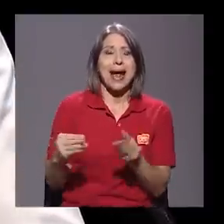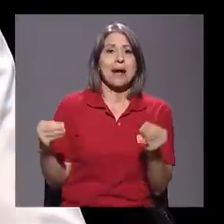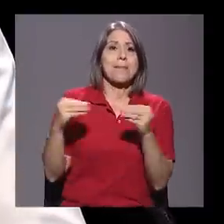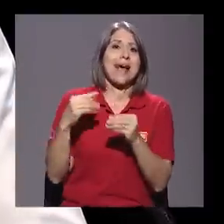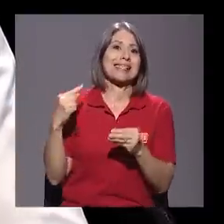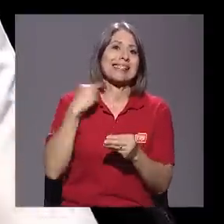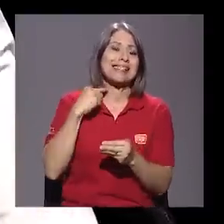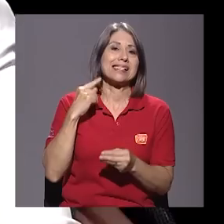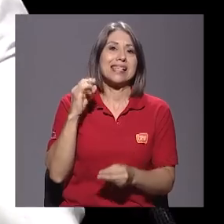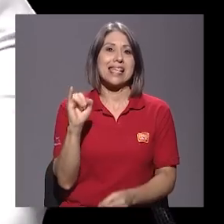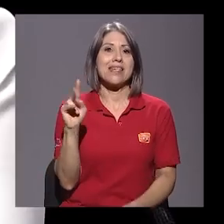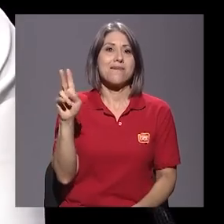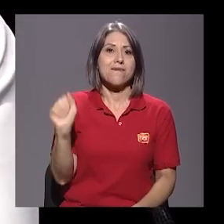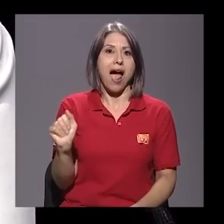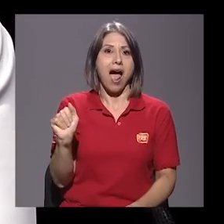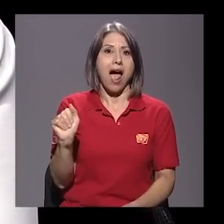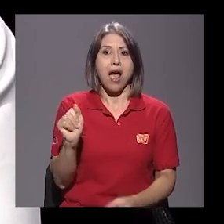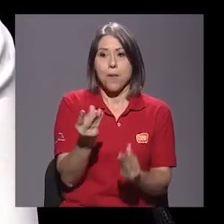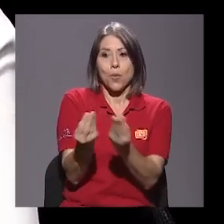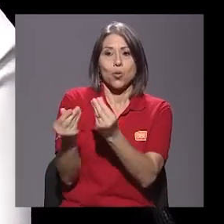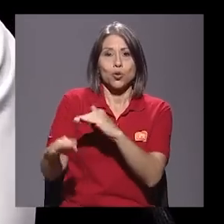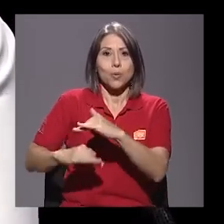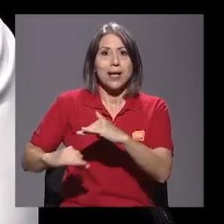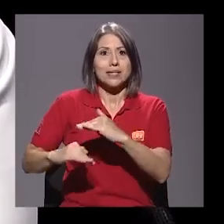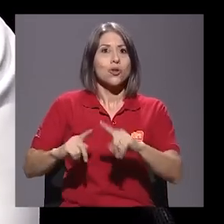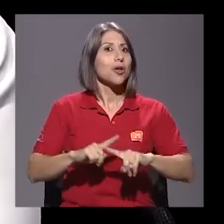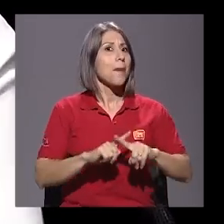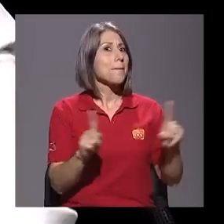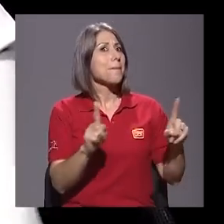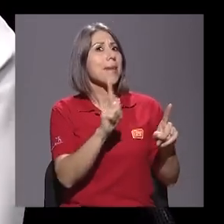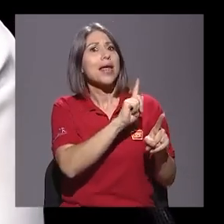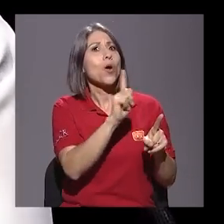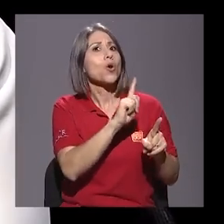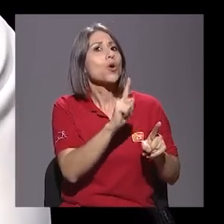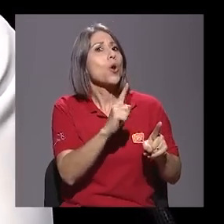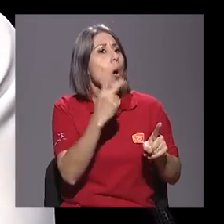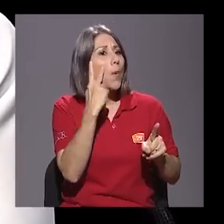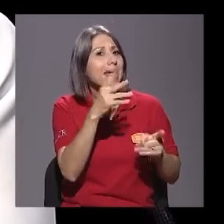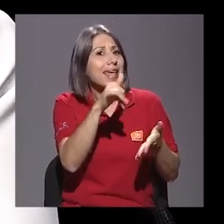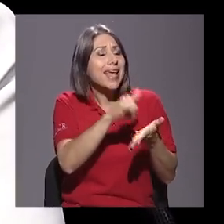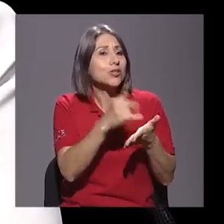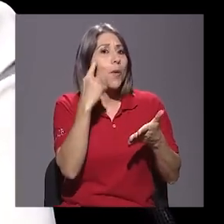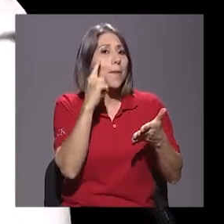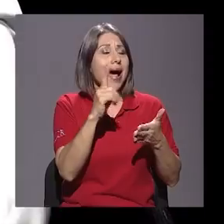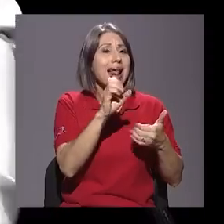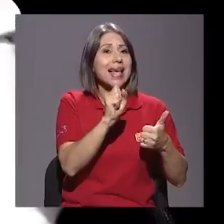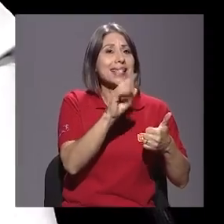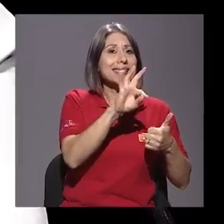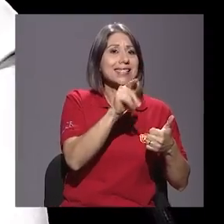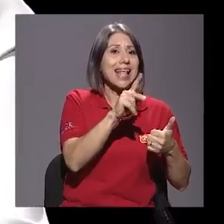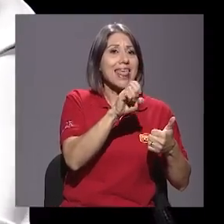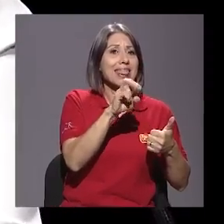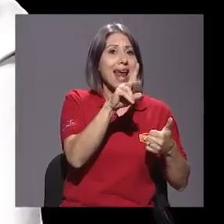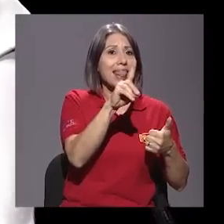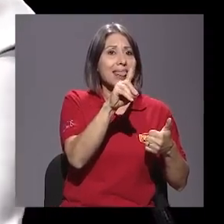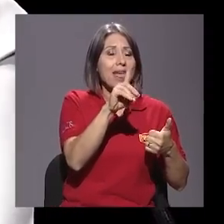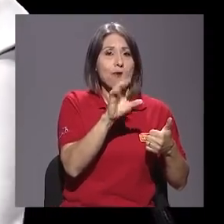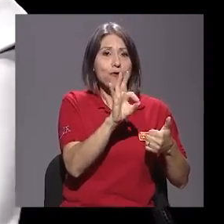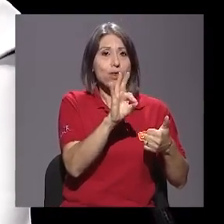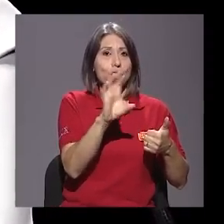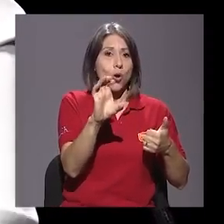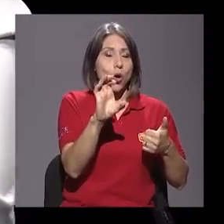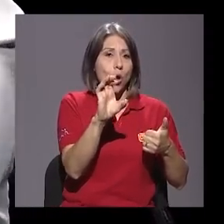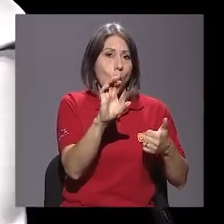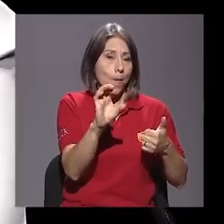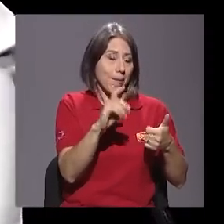su canasta básica, pero no es válido para la Standard Fruit Company o para APM Terminals pagar sus